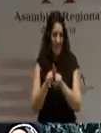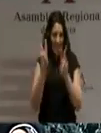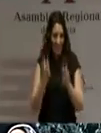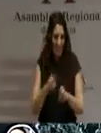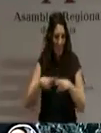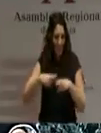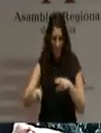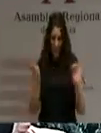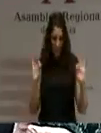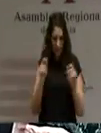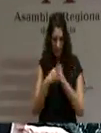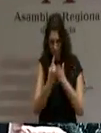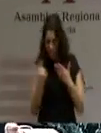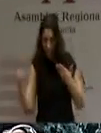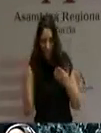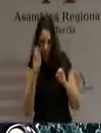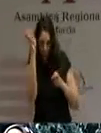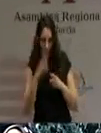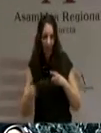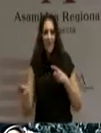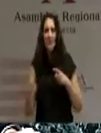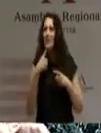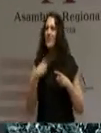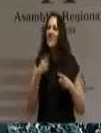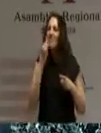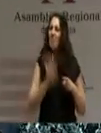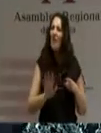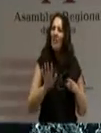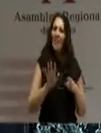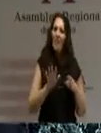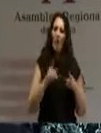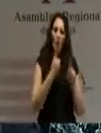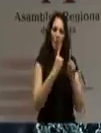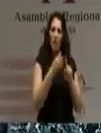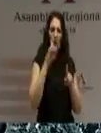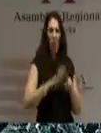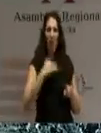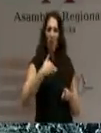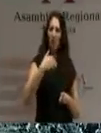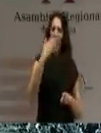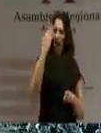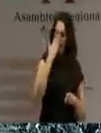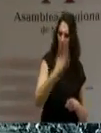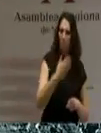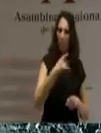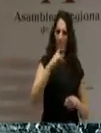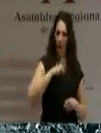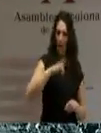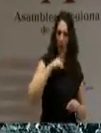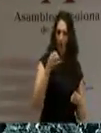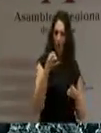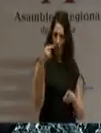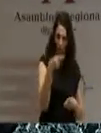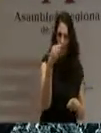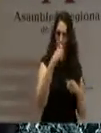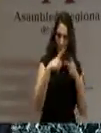con la política, me decía, oye, parecía la oposición como si fueran unos cenizos, todo lo ven mal, todo lo ven. Y yo creo que nosotros, nuestra obligación tiene que ser